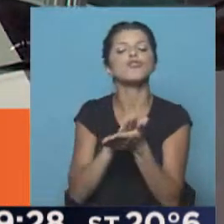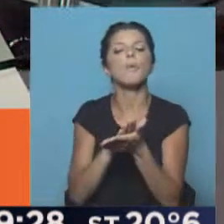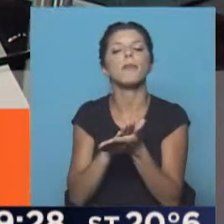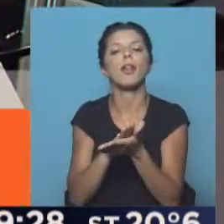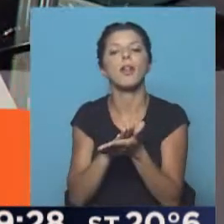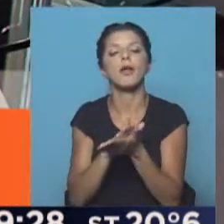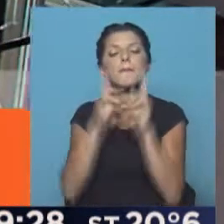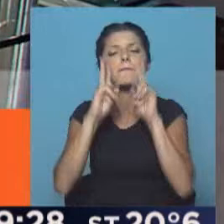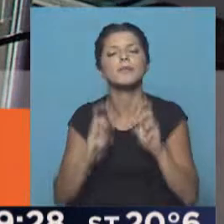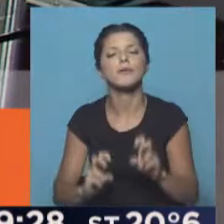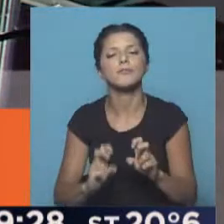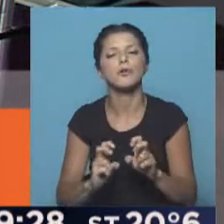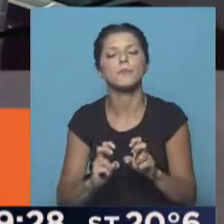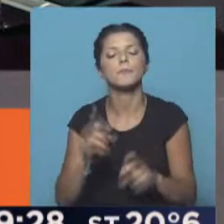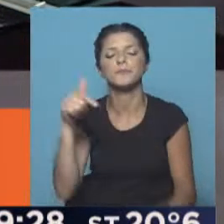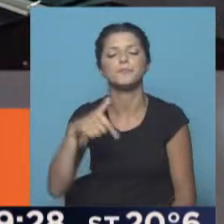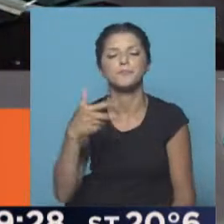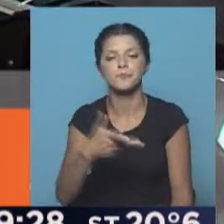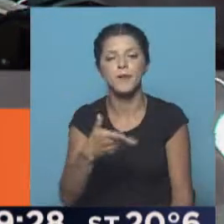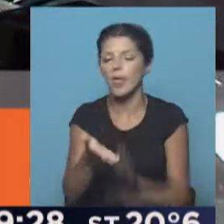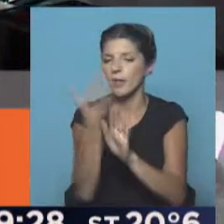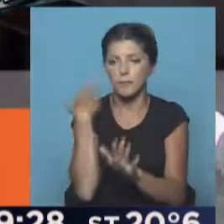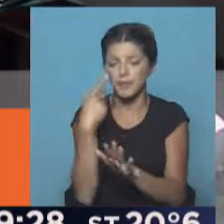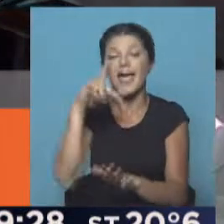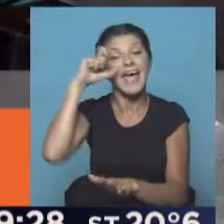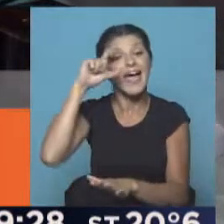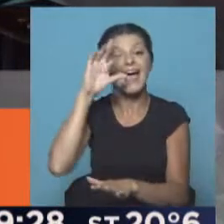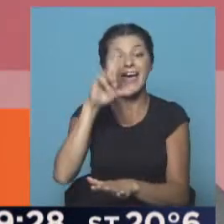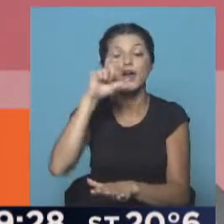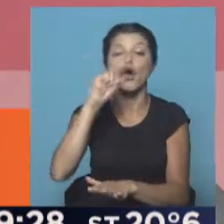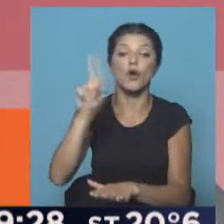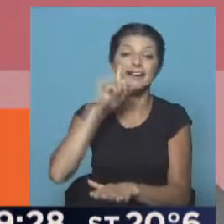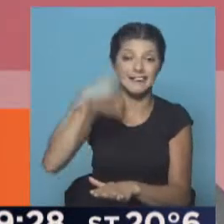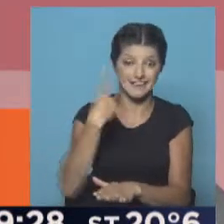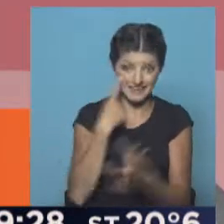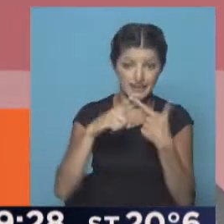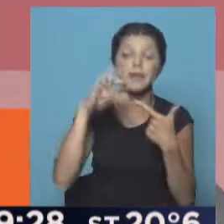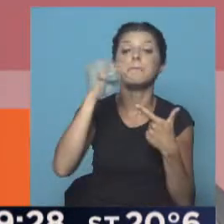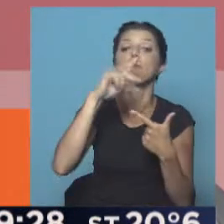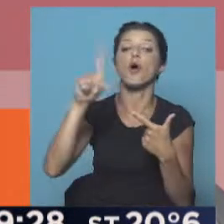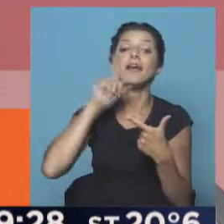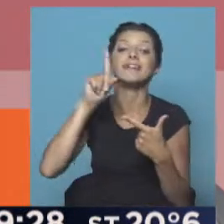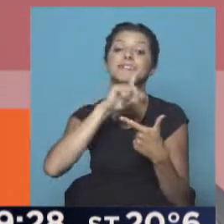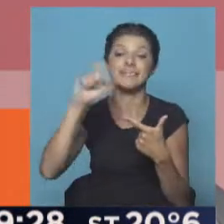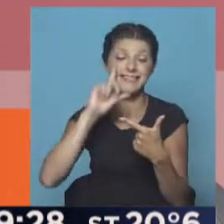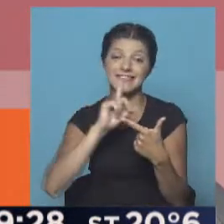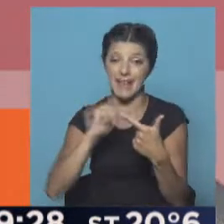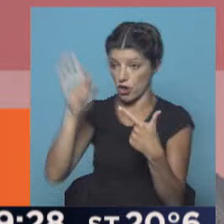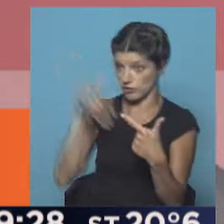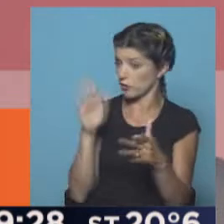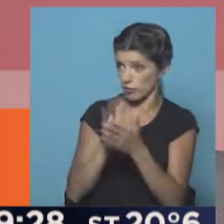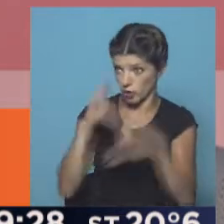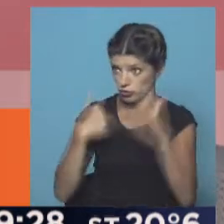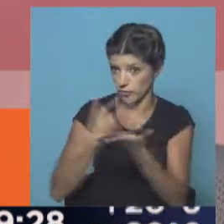de la causa ahora recién Ercolini y Policita, de la obra pública, de la obra pública, y por un tramo de